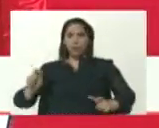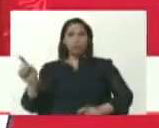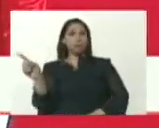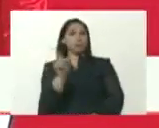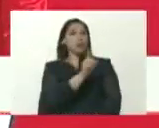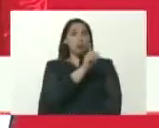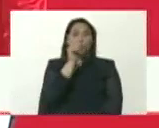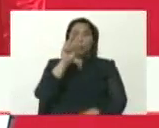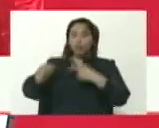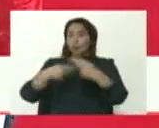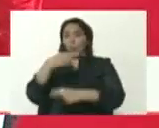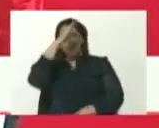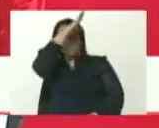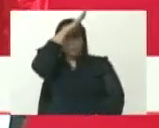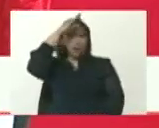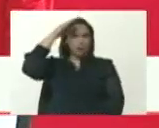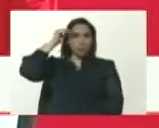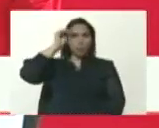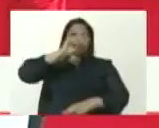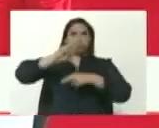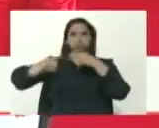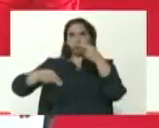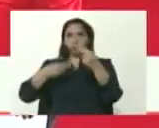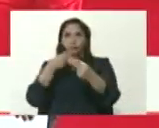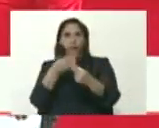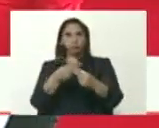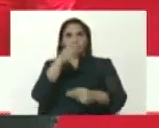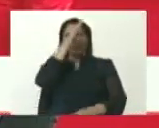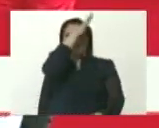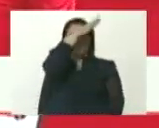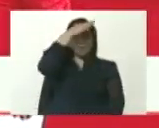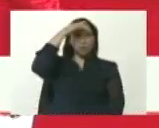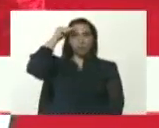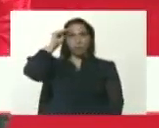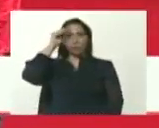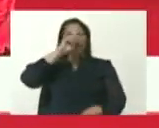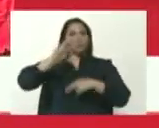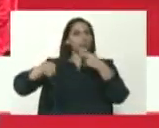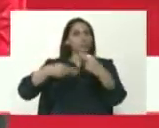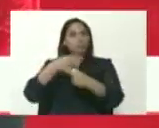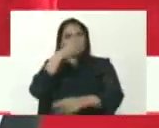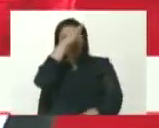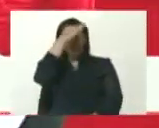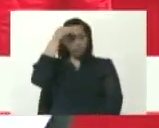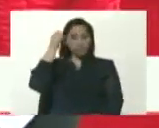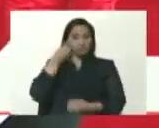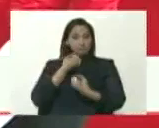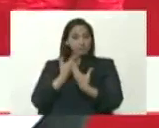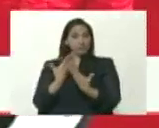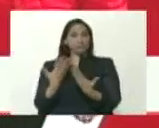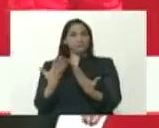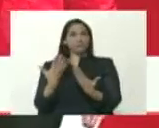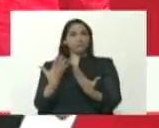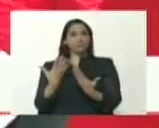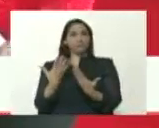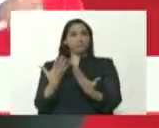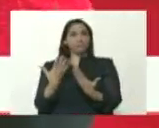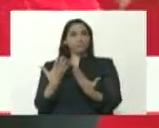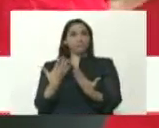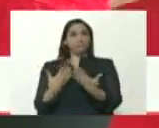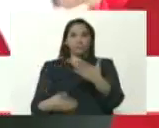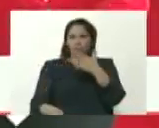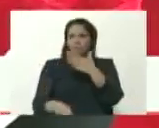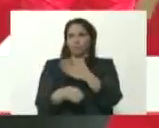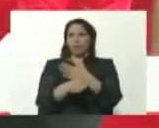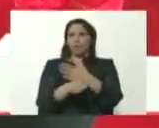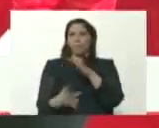más Trump, no más Trump, no más Trump. Bueno, Eva, vamos a darle el